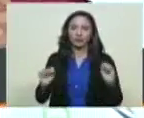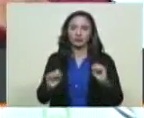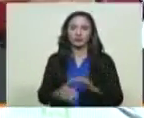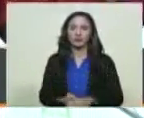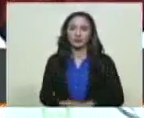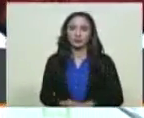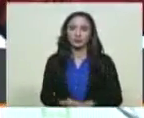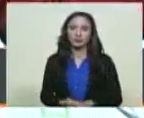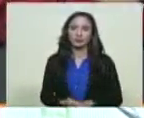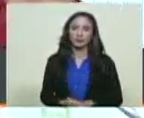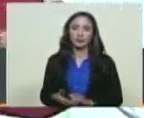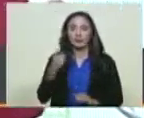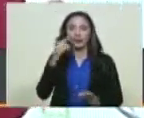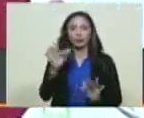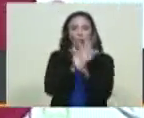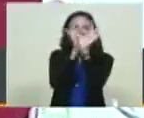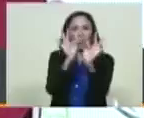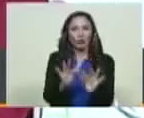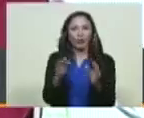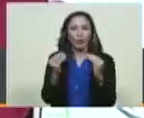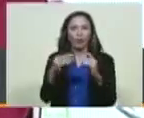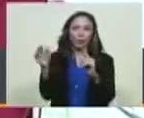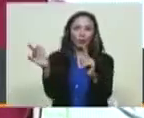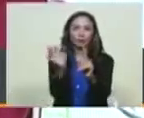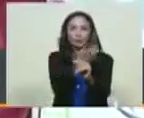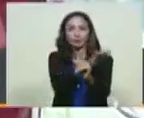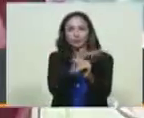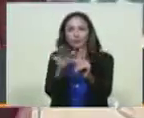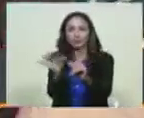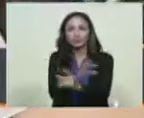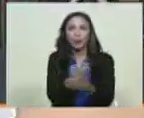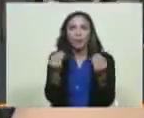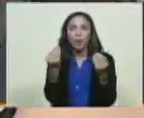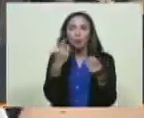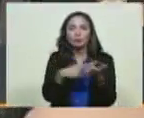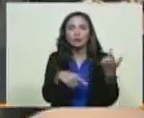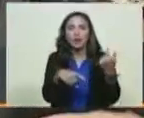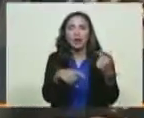nos han aplicado de una forma no la han aplicado de otra forma